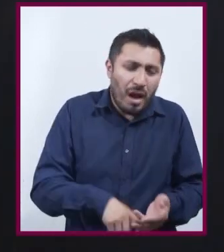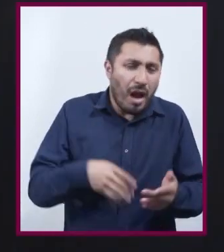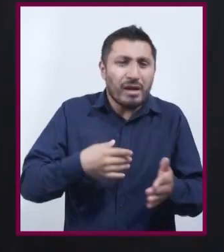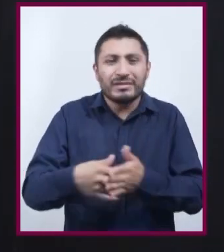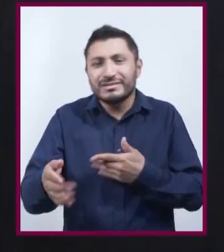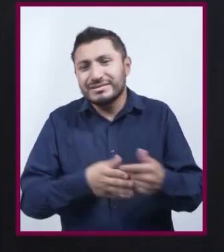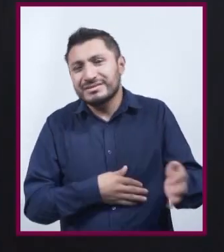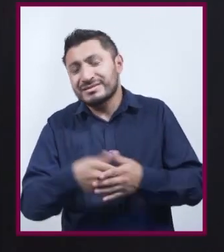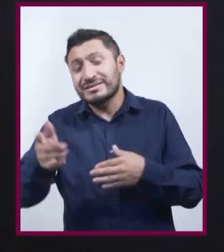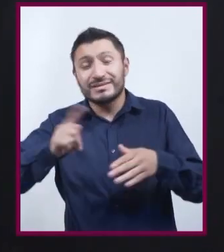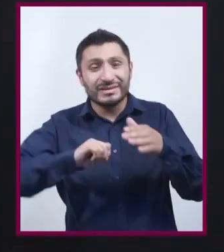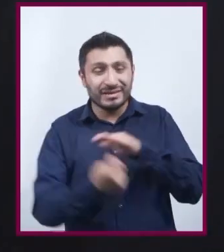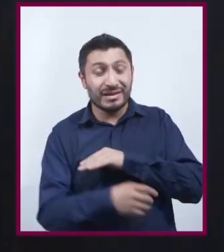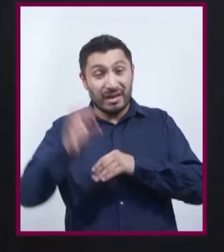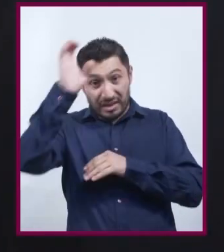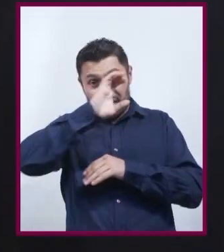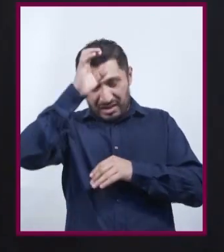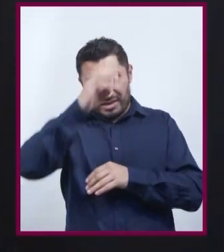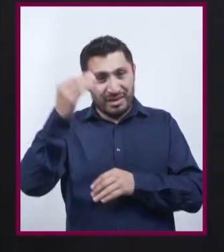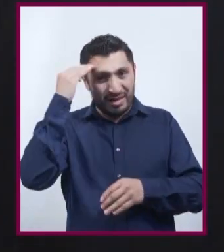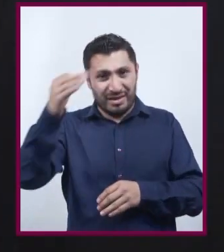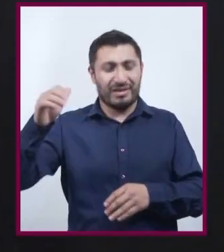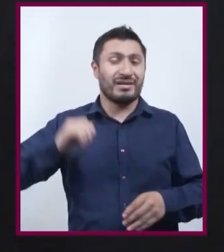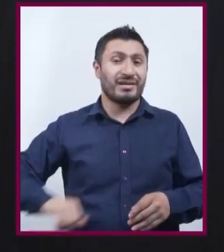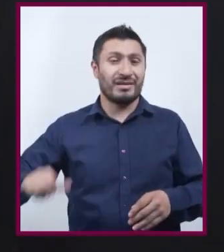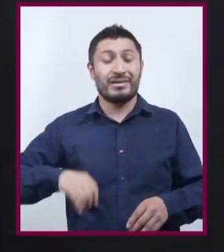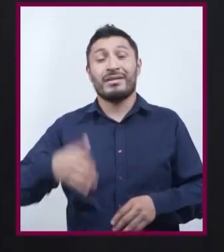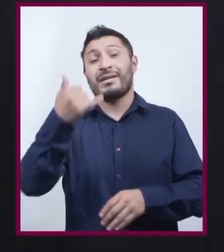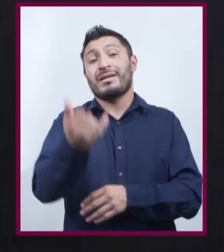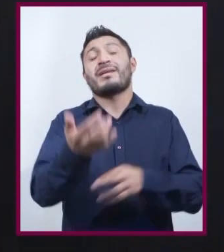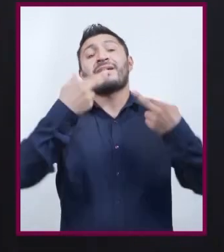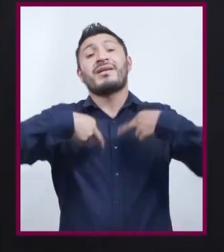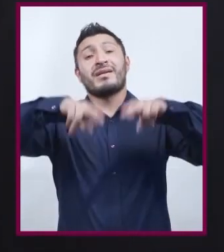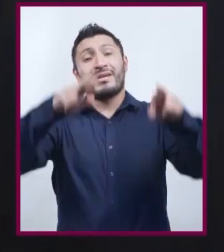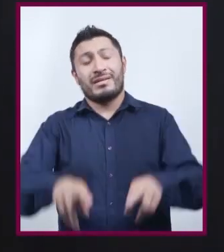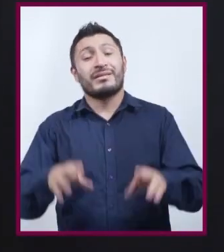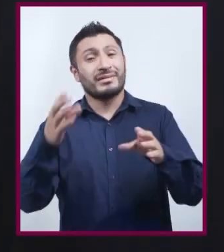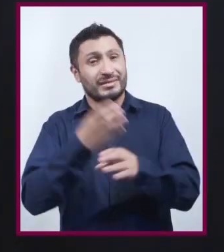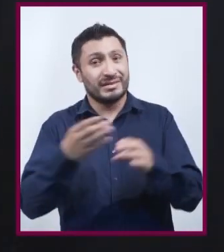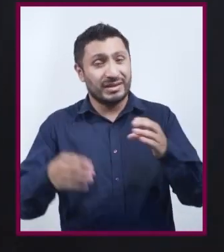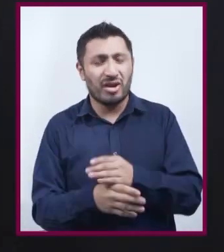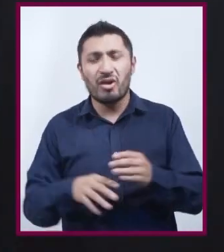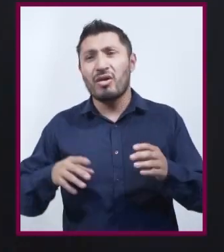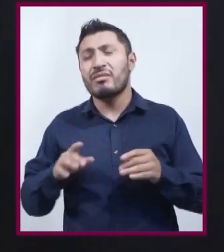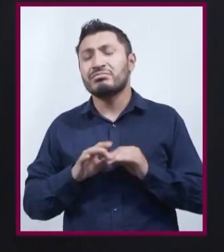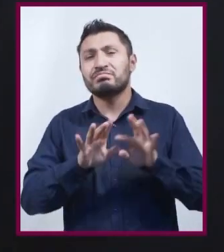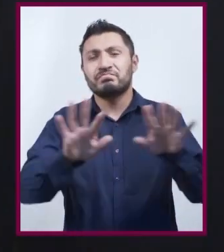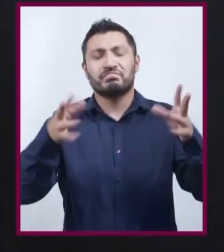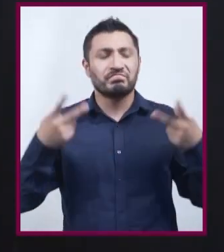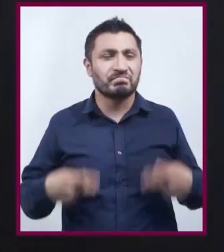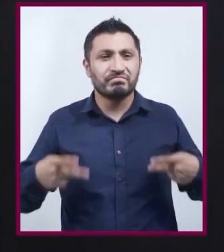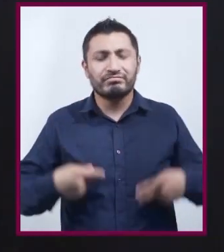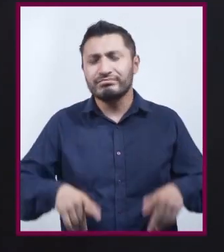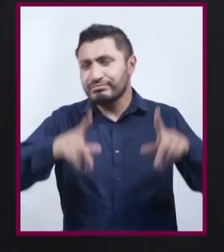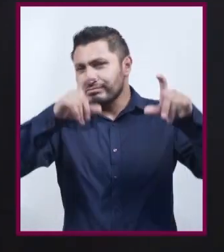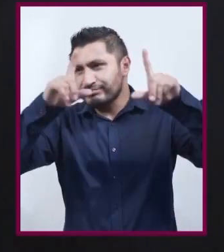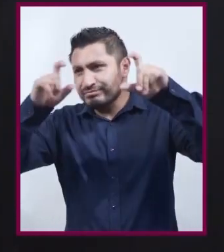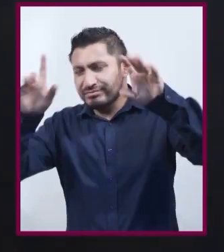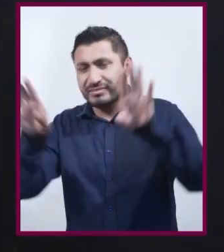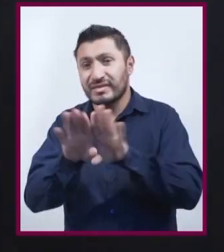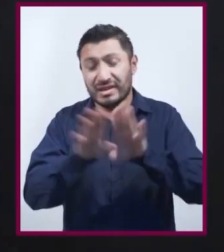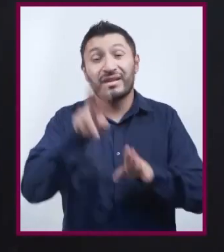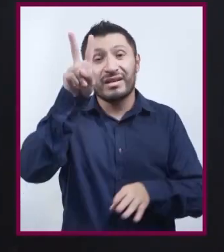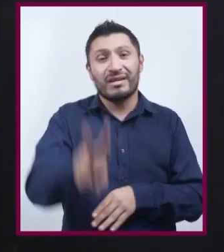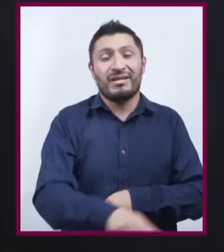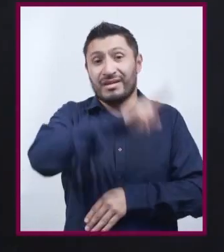y científica del momento, y la representación de hechos, paisajes y personajes retrataba como un realismo nunca visto